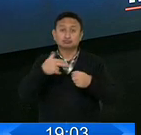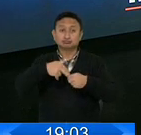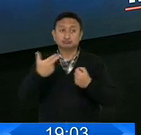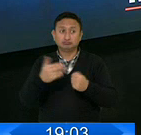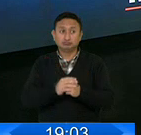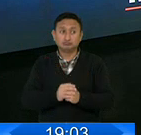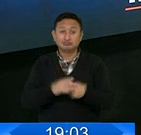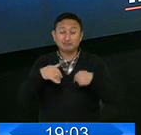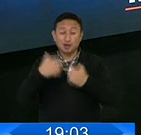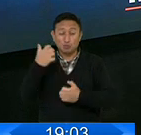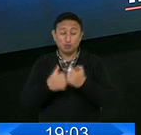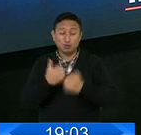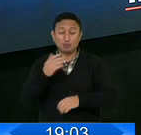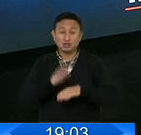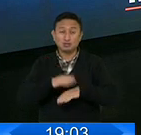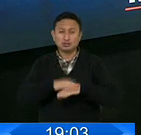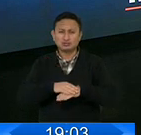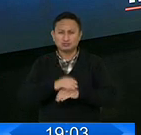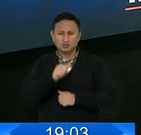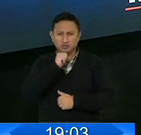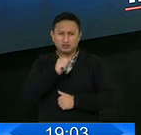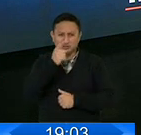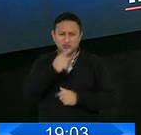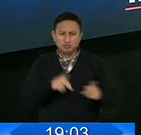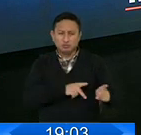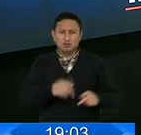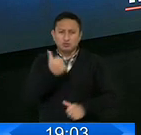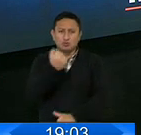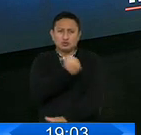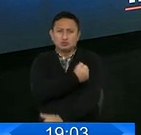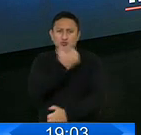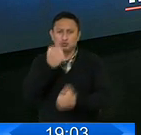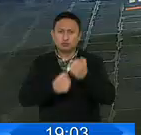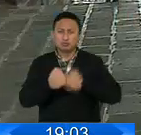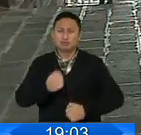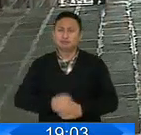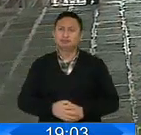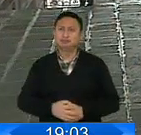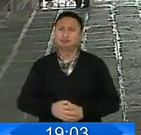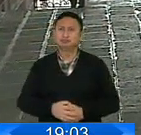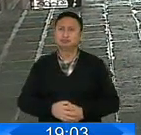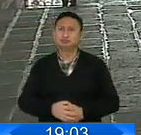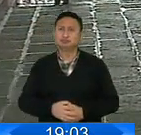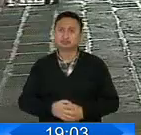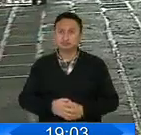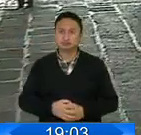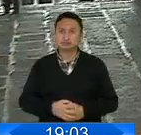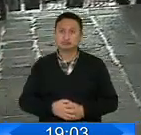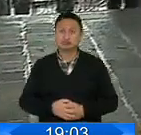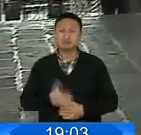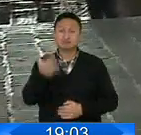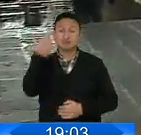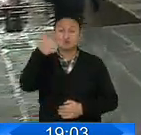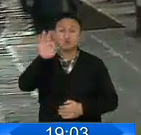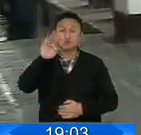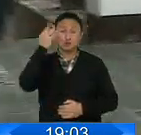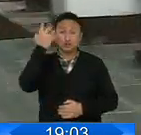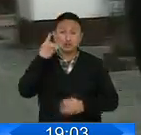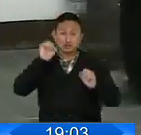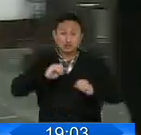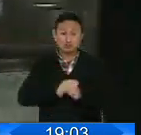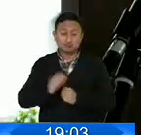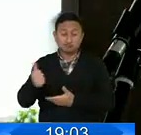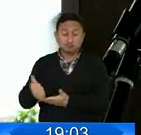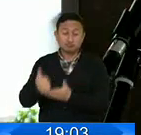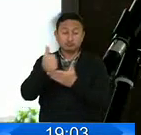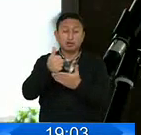de escándalos por irregularidades en el plan de vacunación. A tan solo 19 días de haber sido designado ministro de